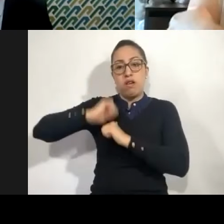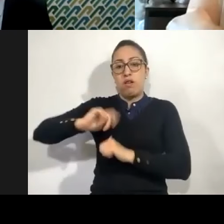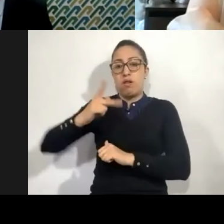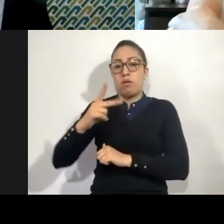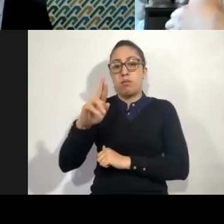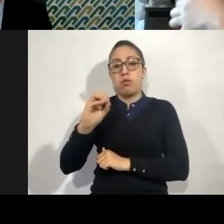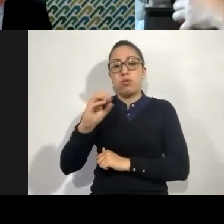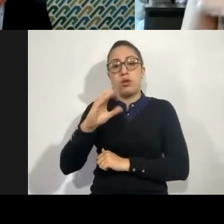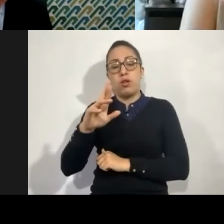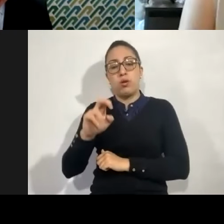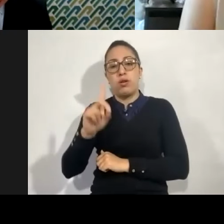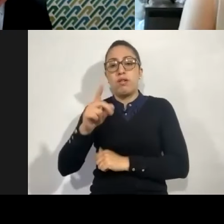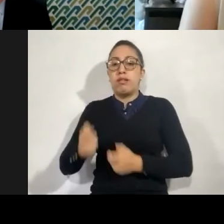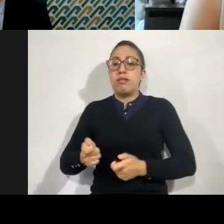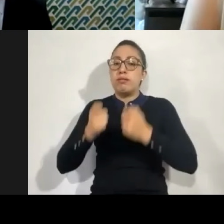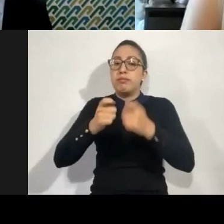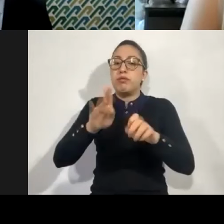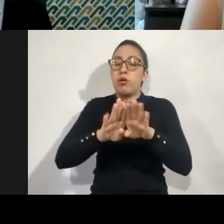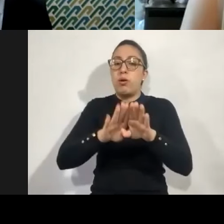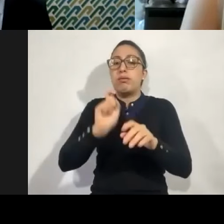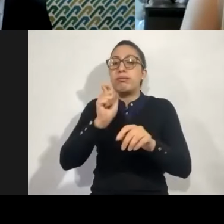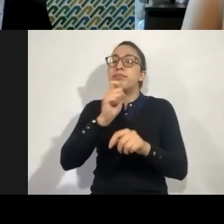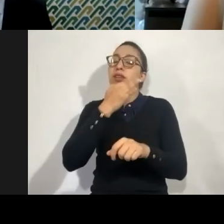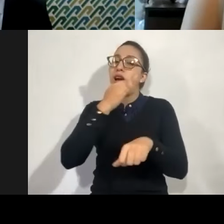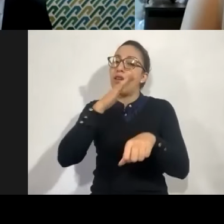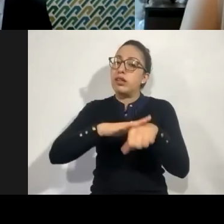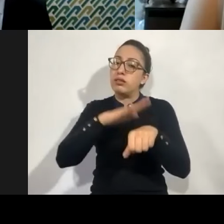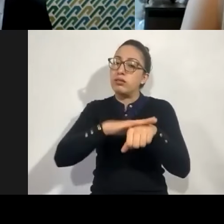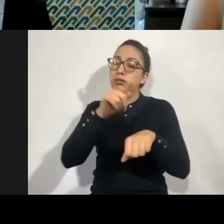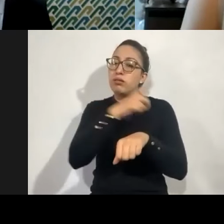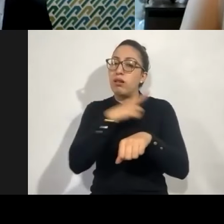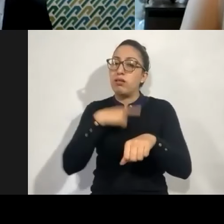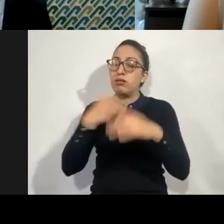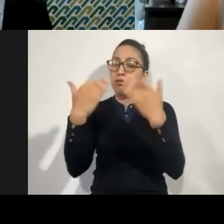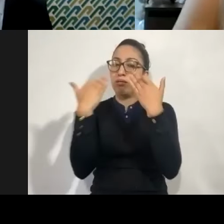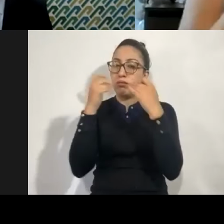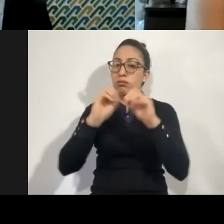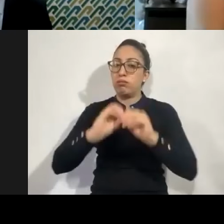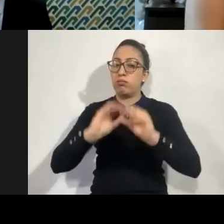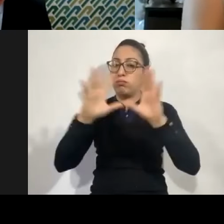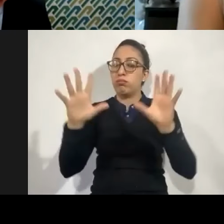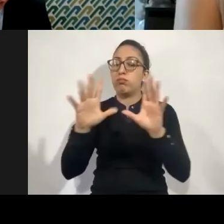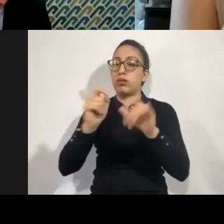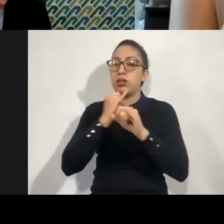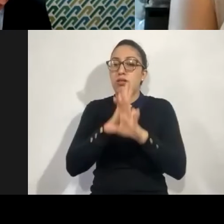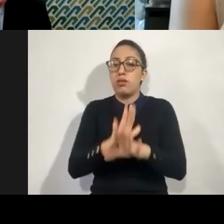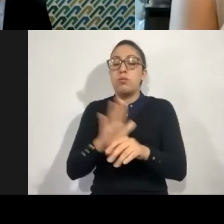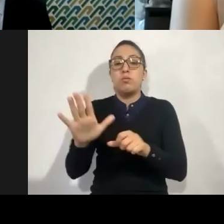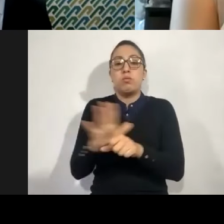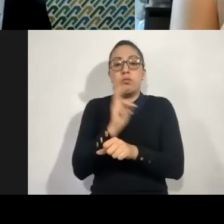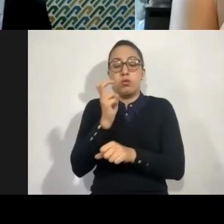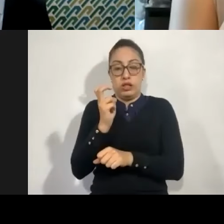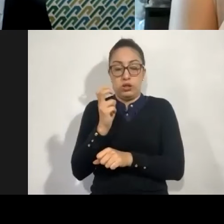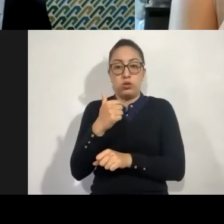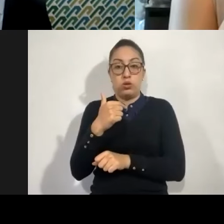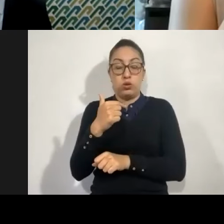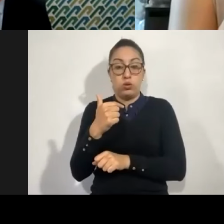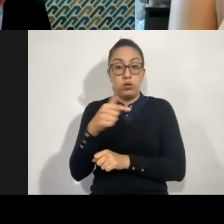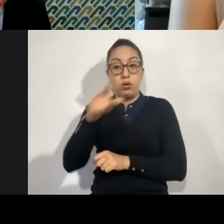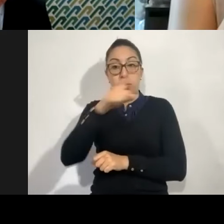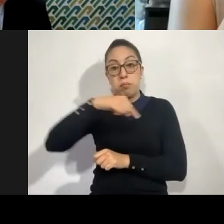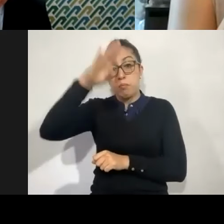carácter presuntivo. Y en este sentido, considero que de ninguna manera se posibilitaría o se daría un